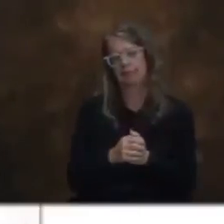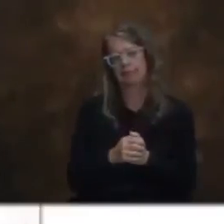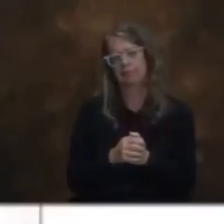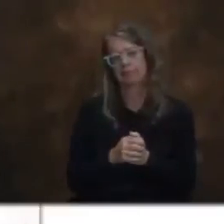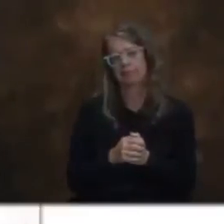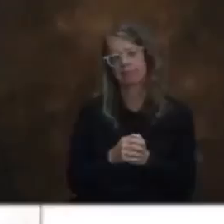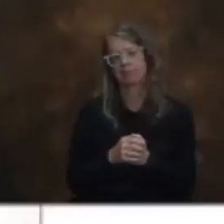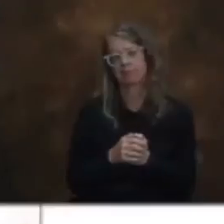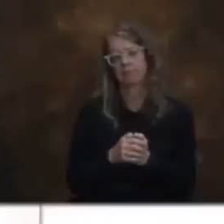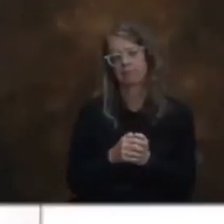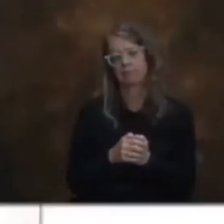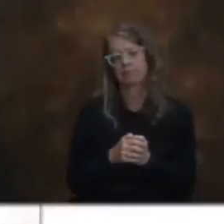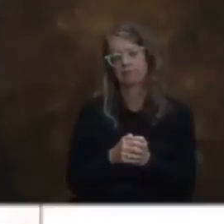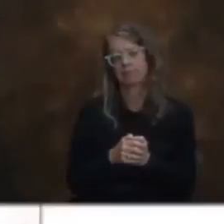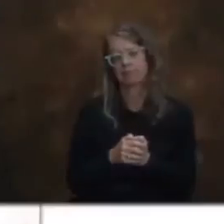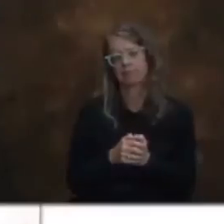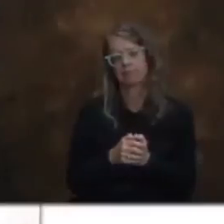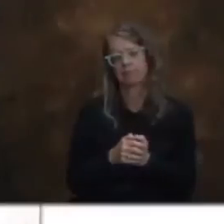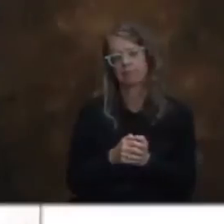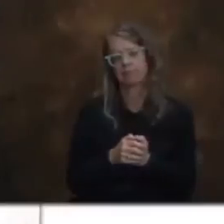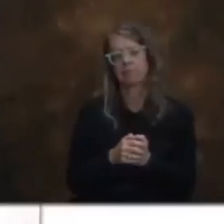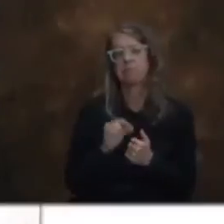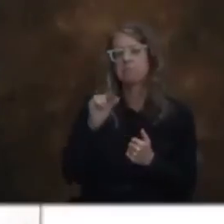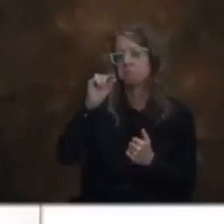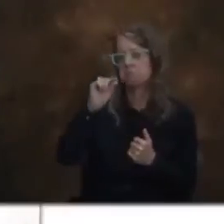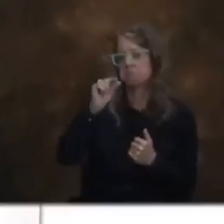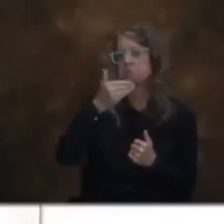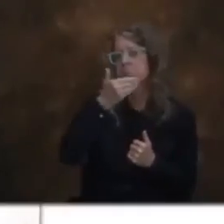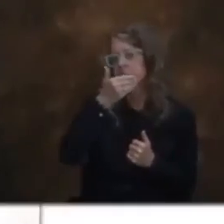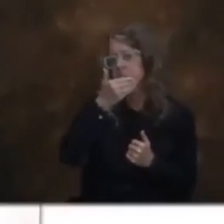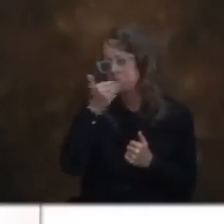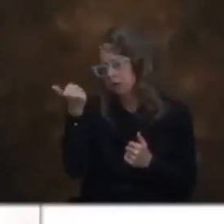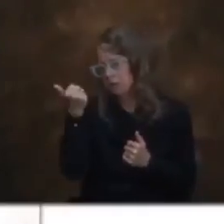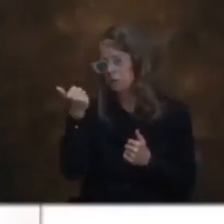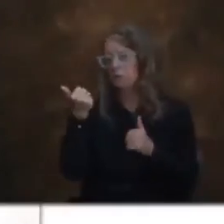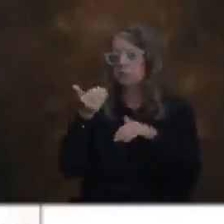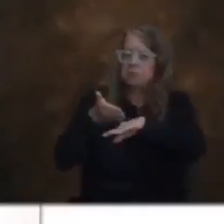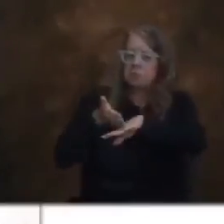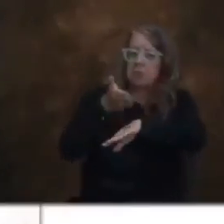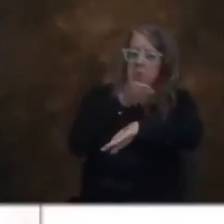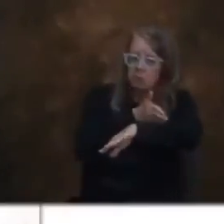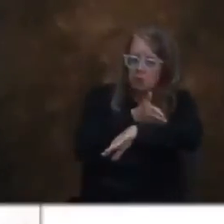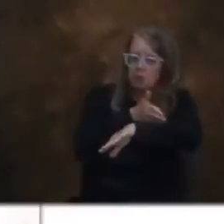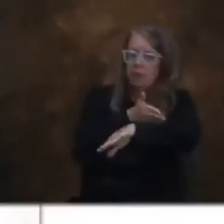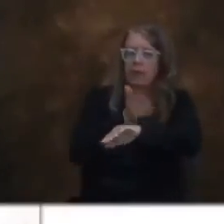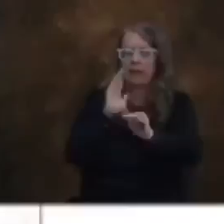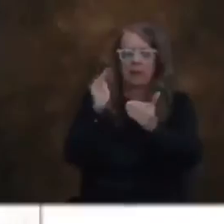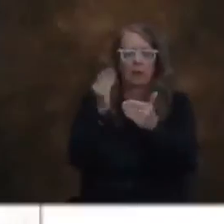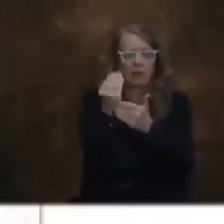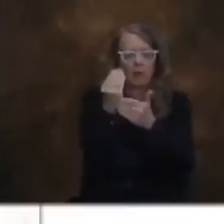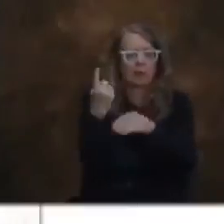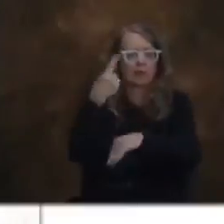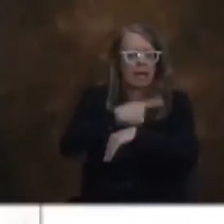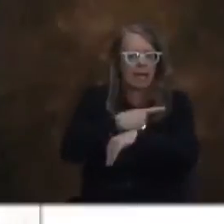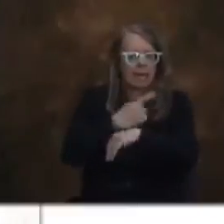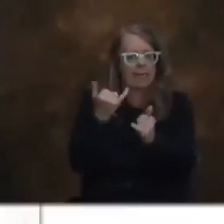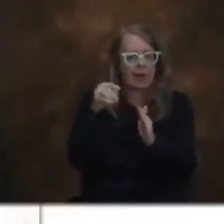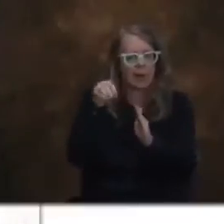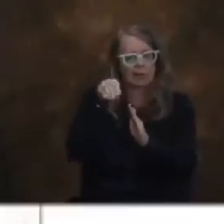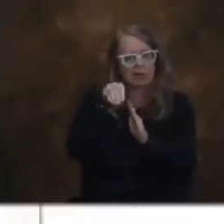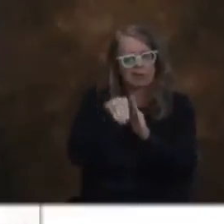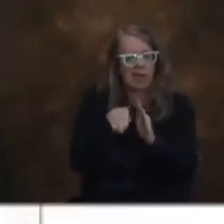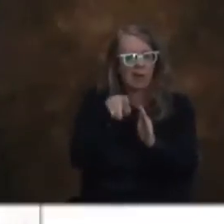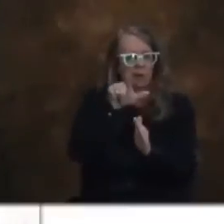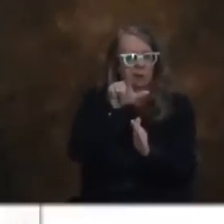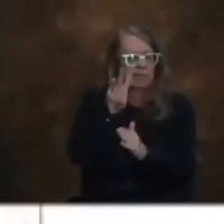un mejoramiento de en cuanto al número de casos comparado con hace 14 días se ha reducido